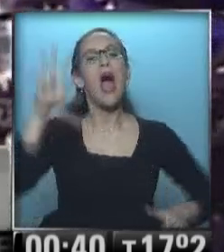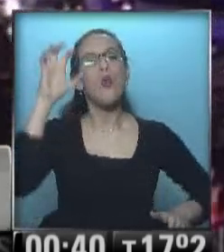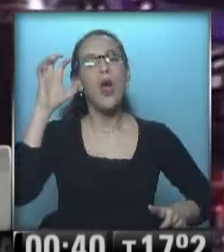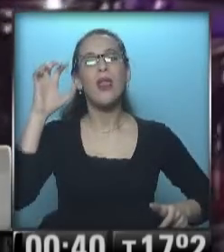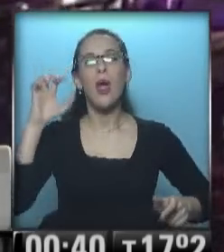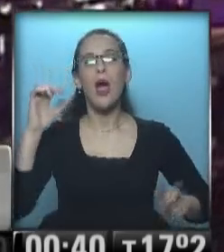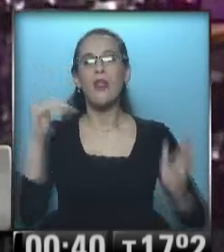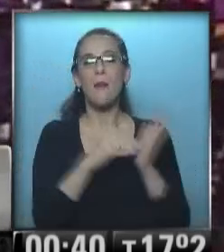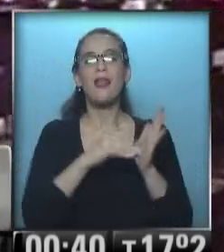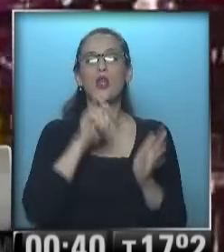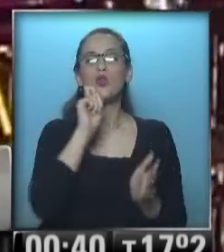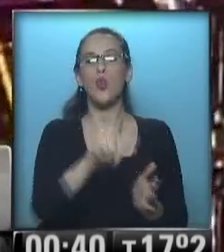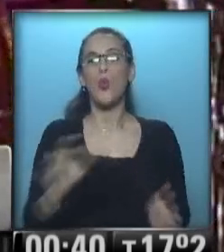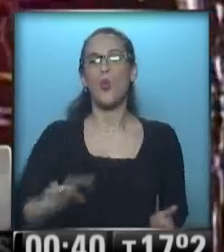propios.